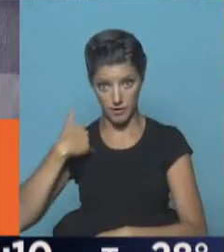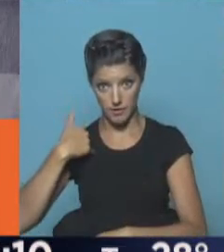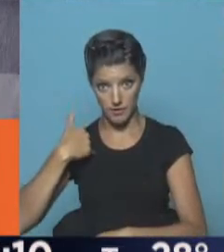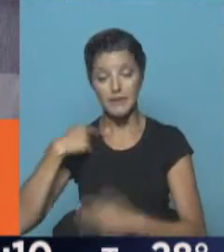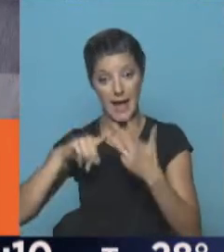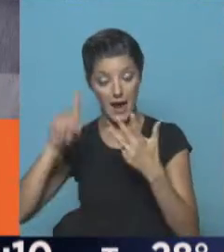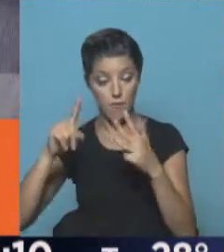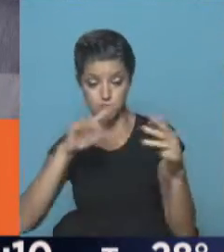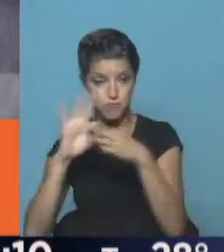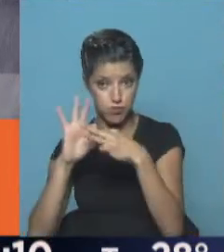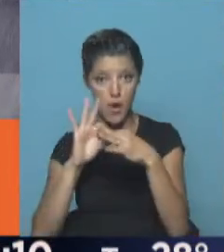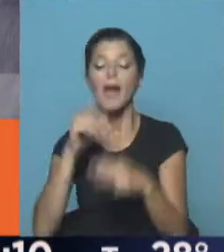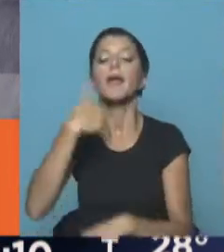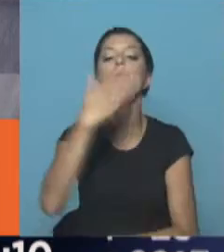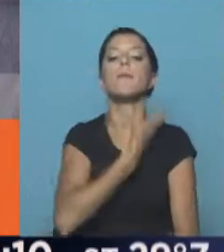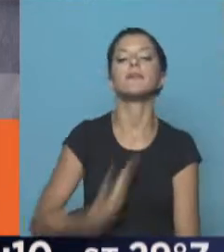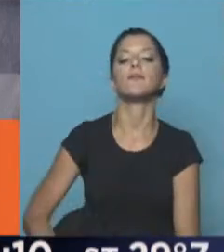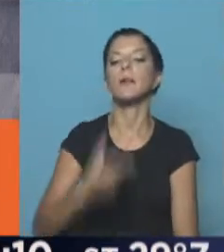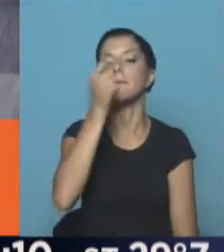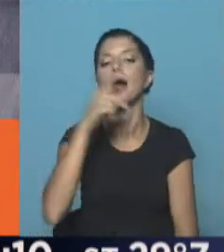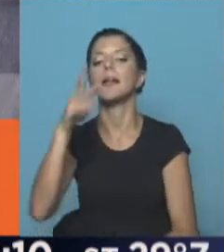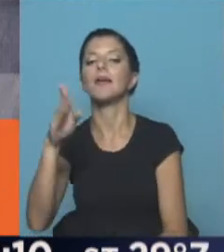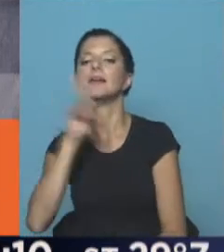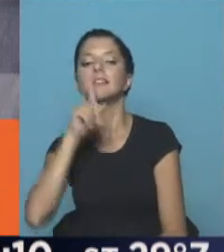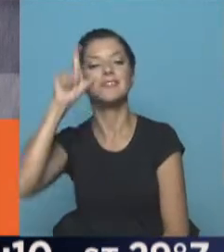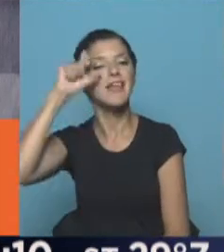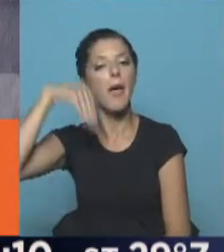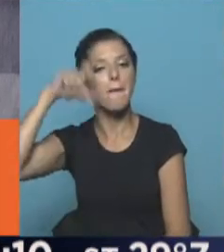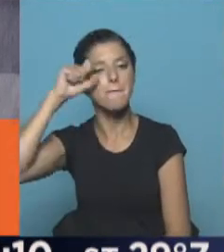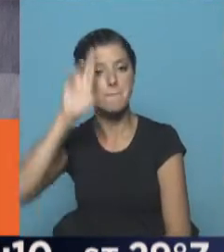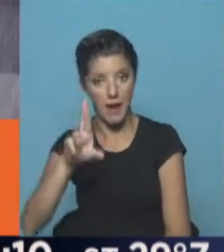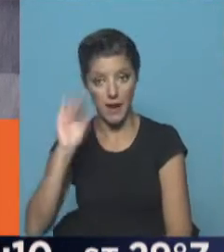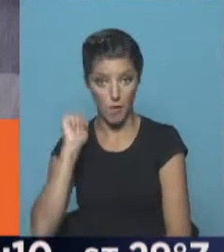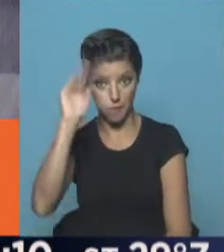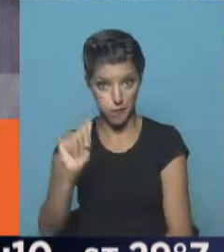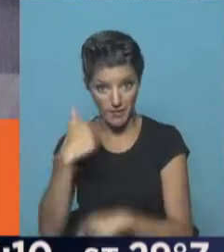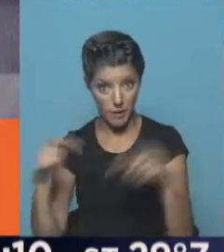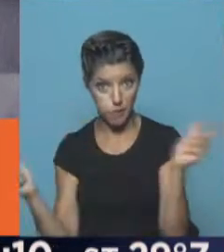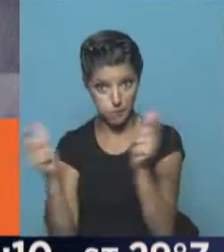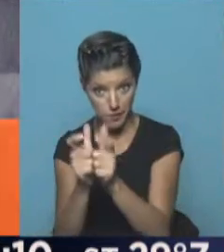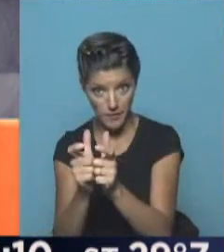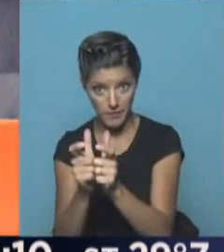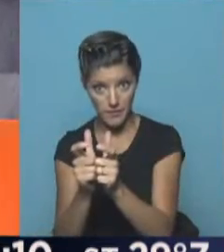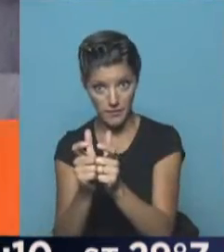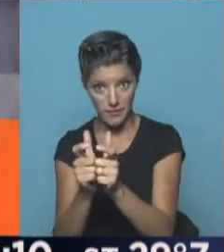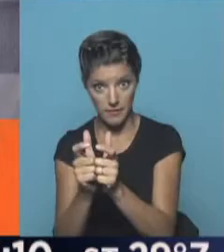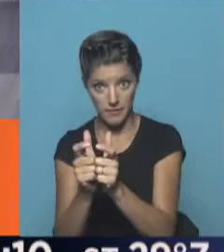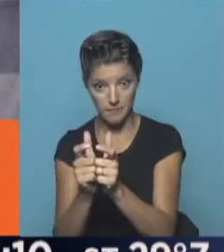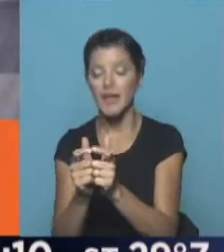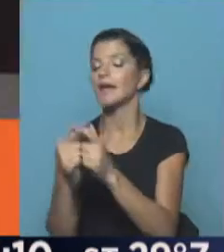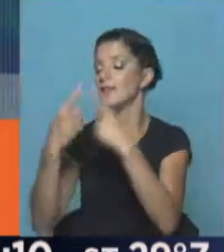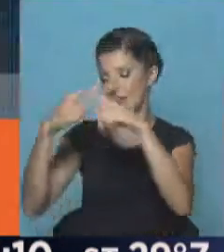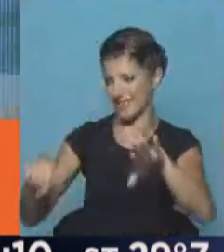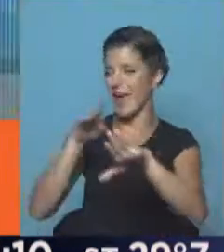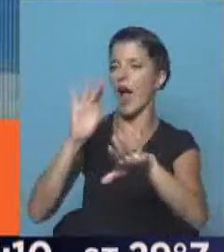conversaciones entre mauricio macri y michel temer el martes cuando se vean en una bilateral que nada tiene con odebrecht sino que es una